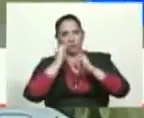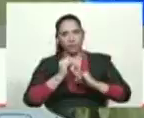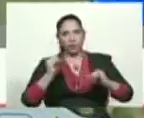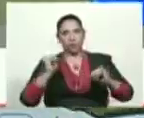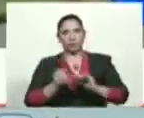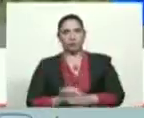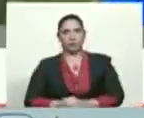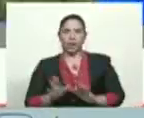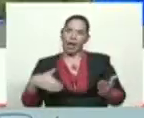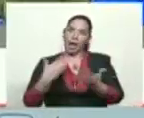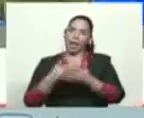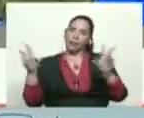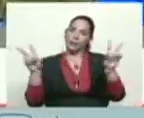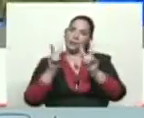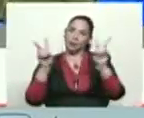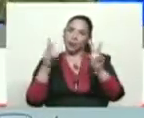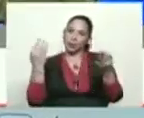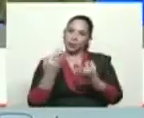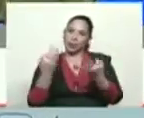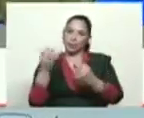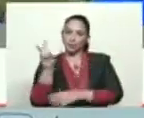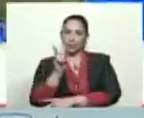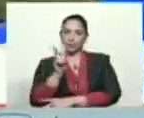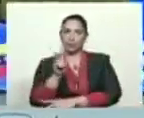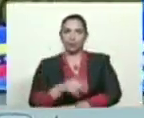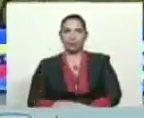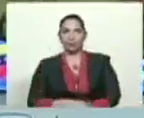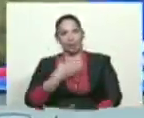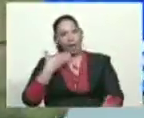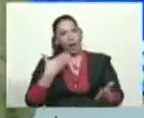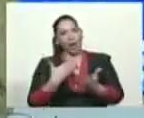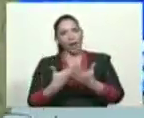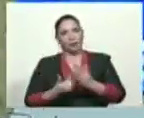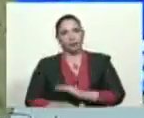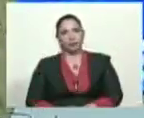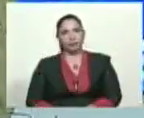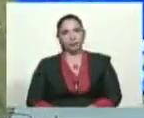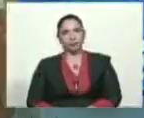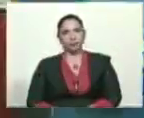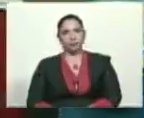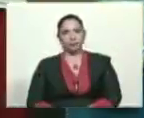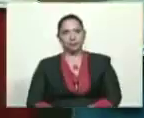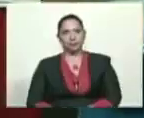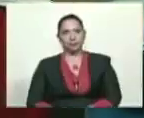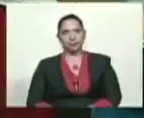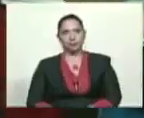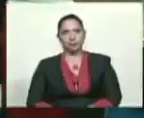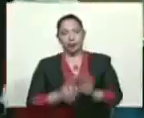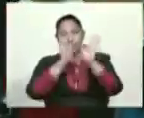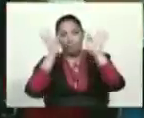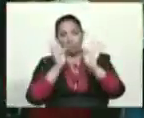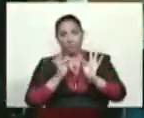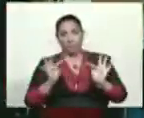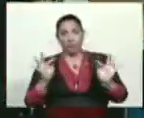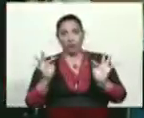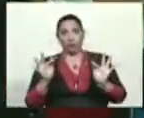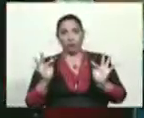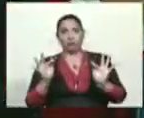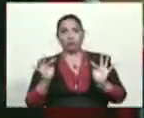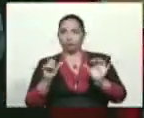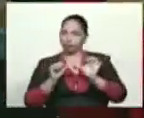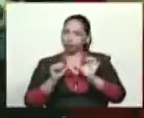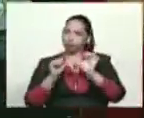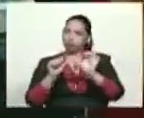hasta la victoria siempre venezuela muchas gracias muchas gracias de esta manera ha quedado el